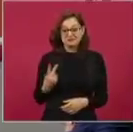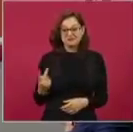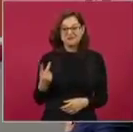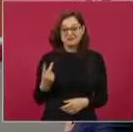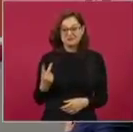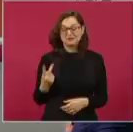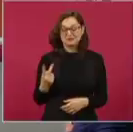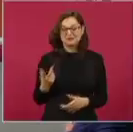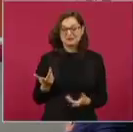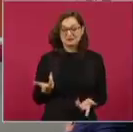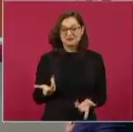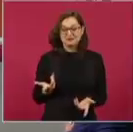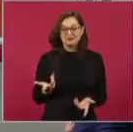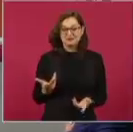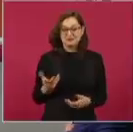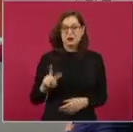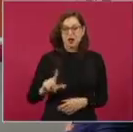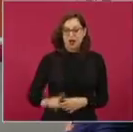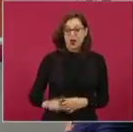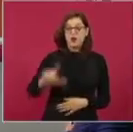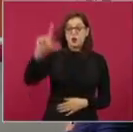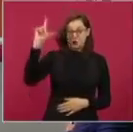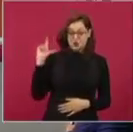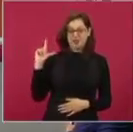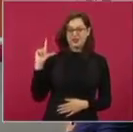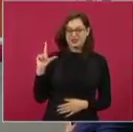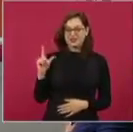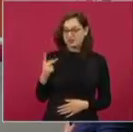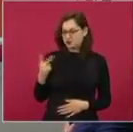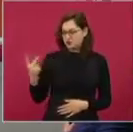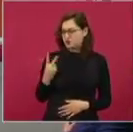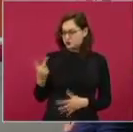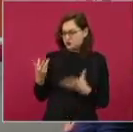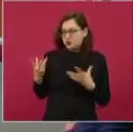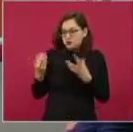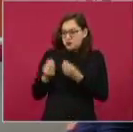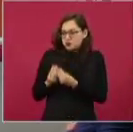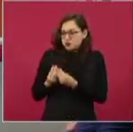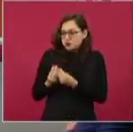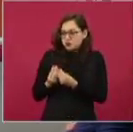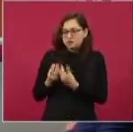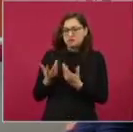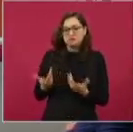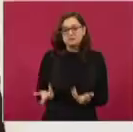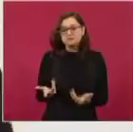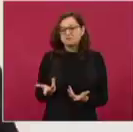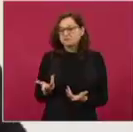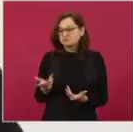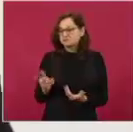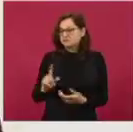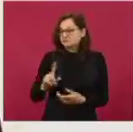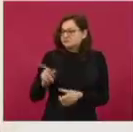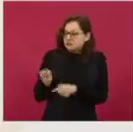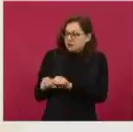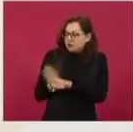lunes y al parecer no tiene nada. Ya si se contagia,